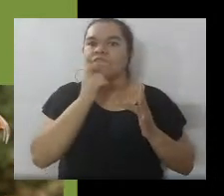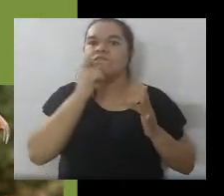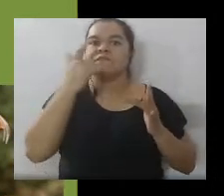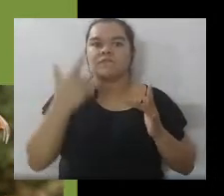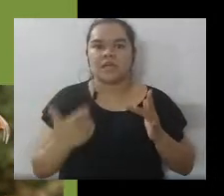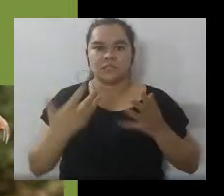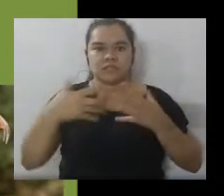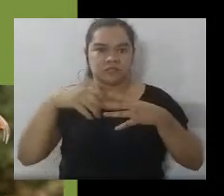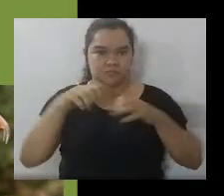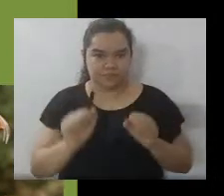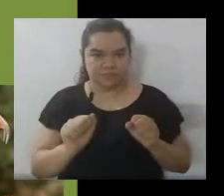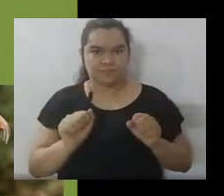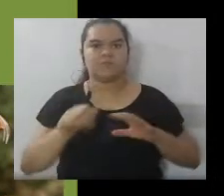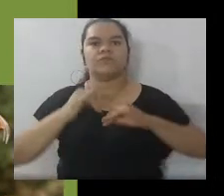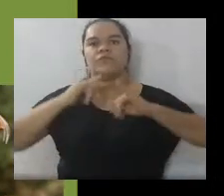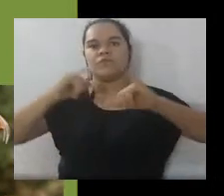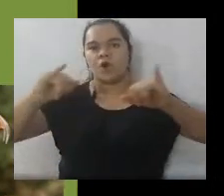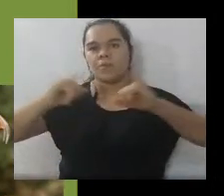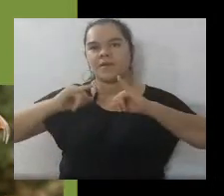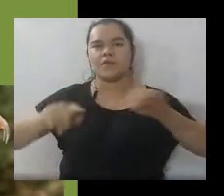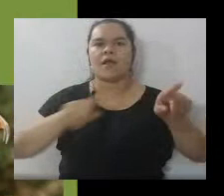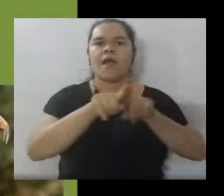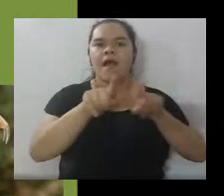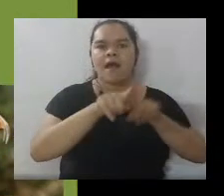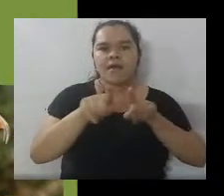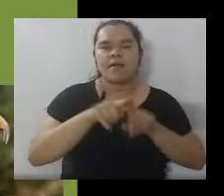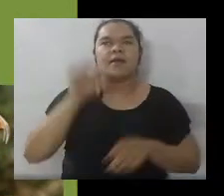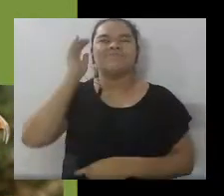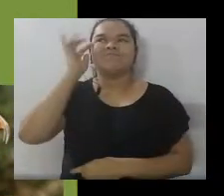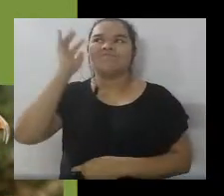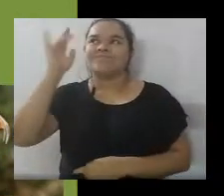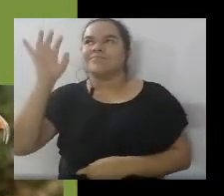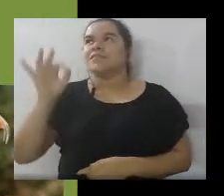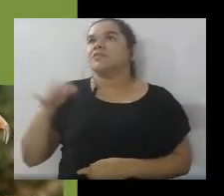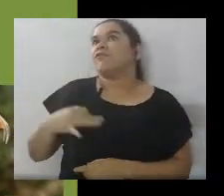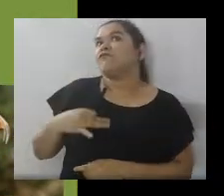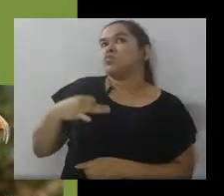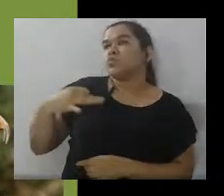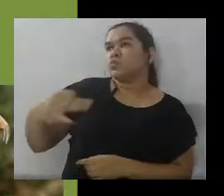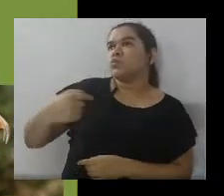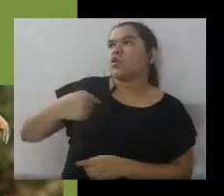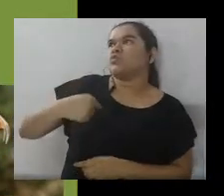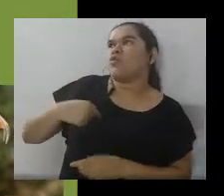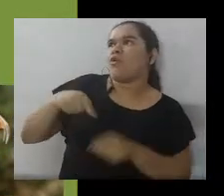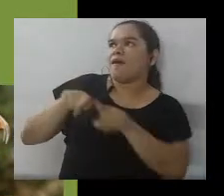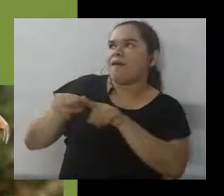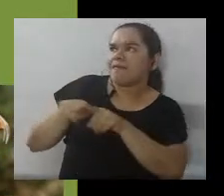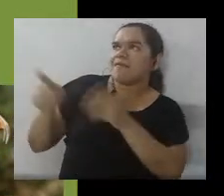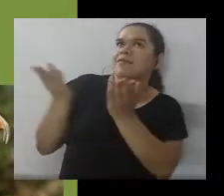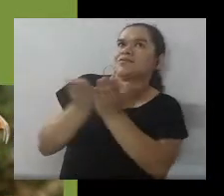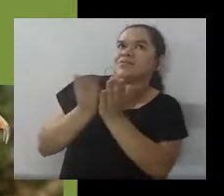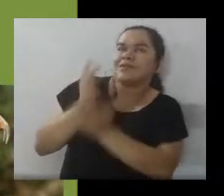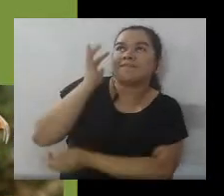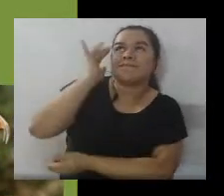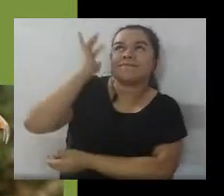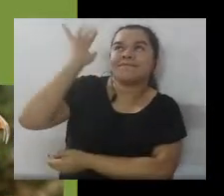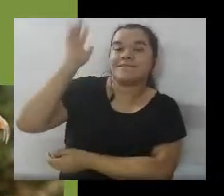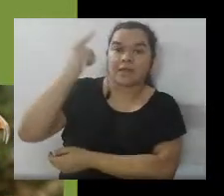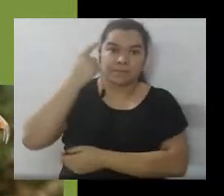web, pueden buscar información sobre esa carrera, imaginarse cómo se ven ustedes en determinada